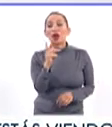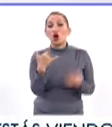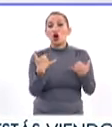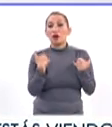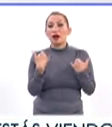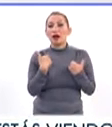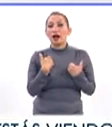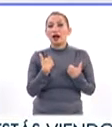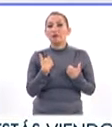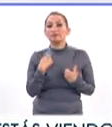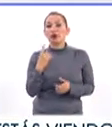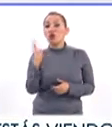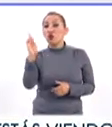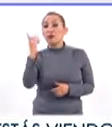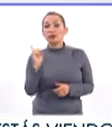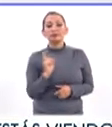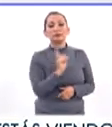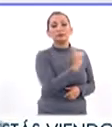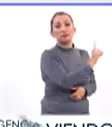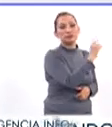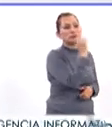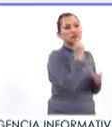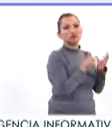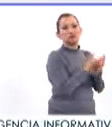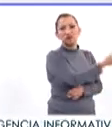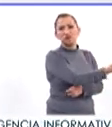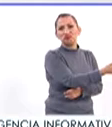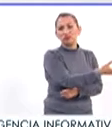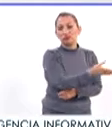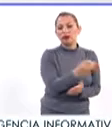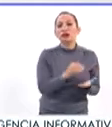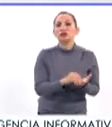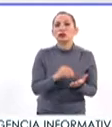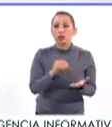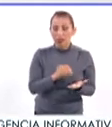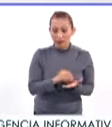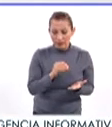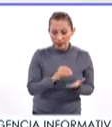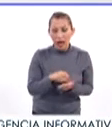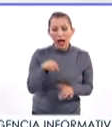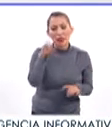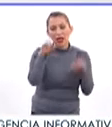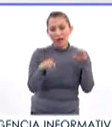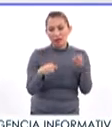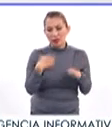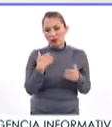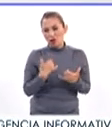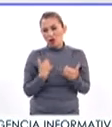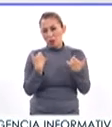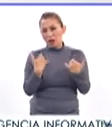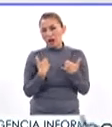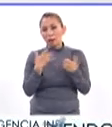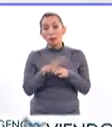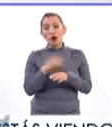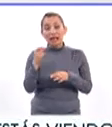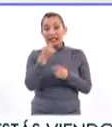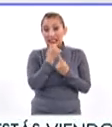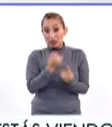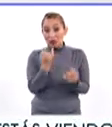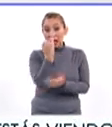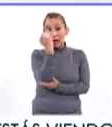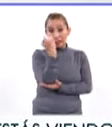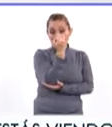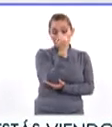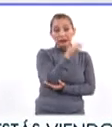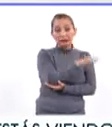se sale en la universidad. Yo creo que todavía en las edades tempranas, porque aún los niños de